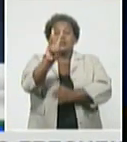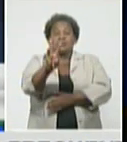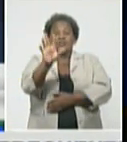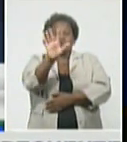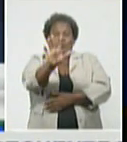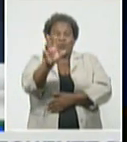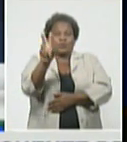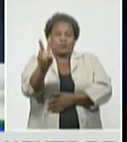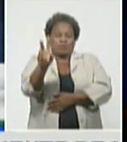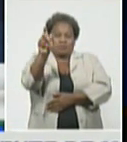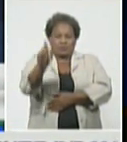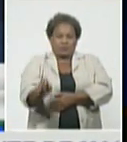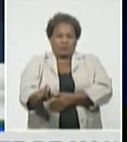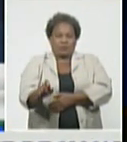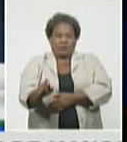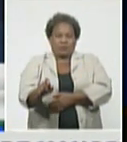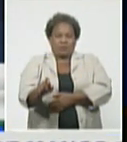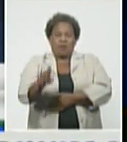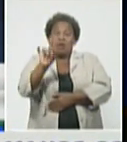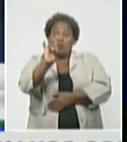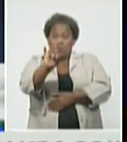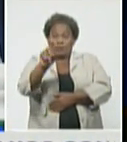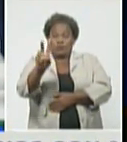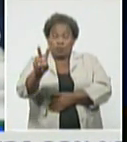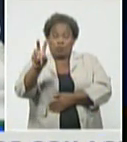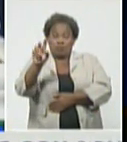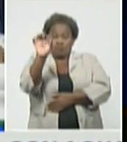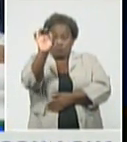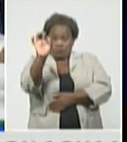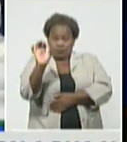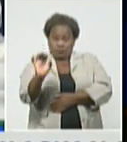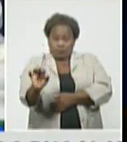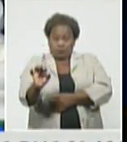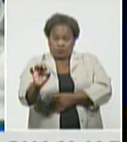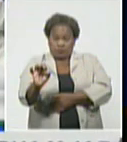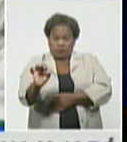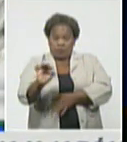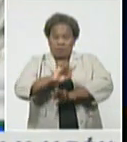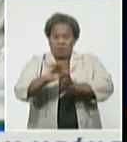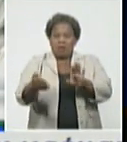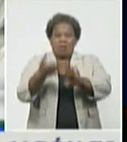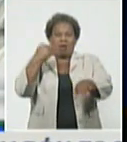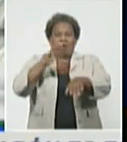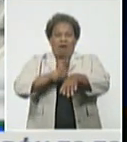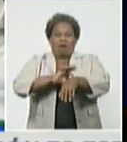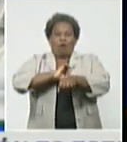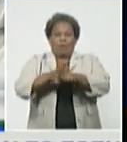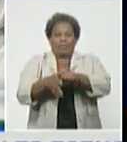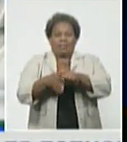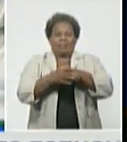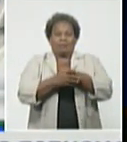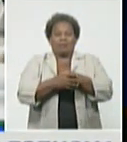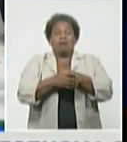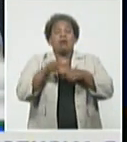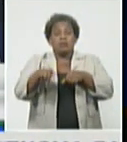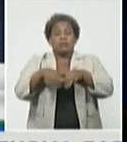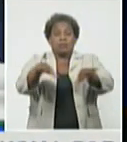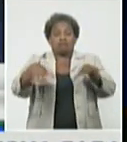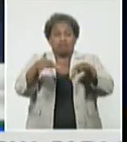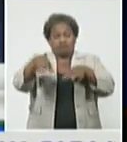2.352 pacientes, el 92% que están recuperados. Esta es la situación en nuestro